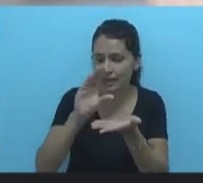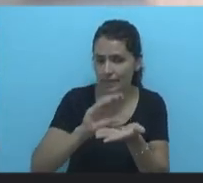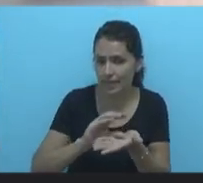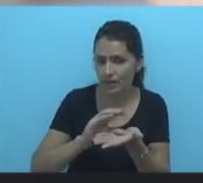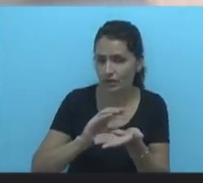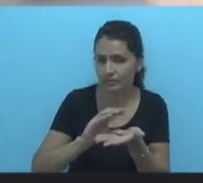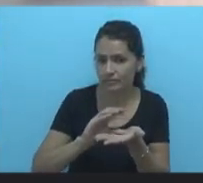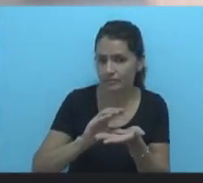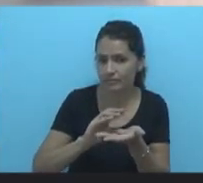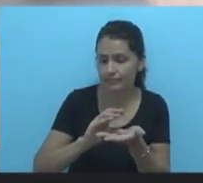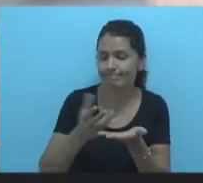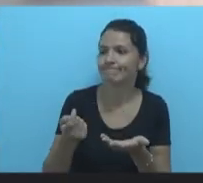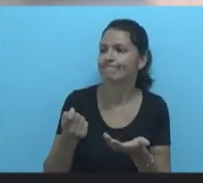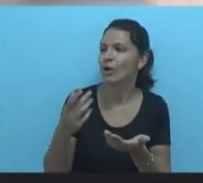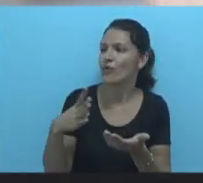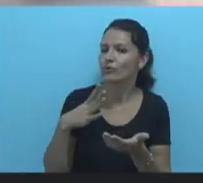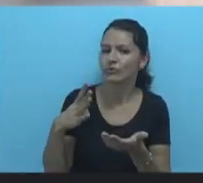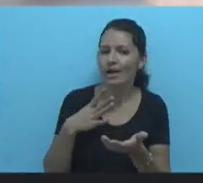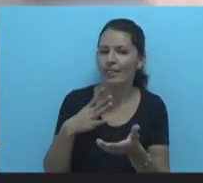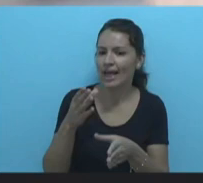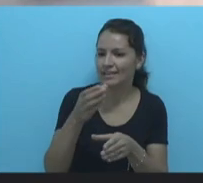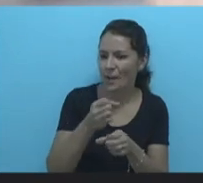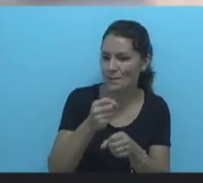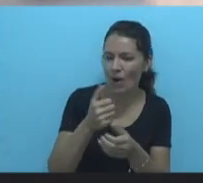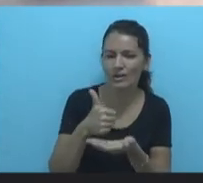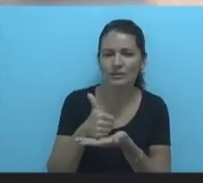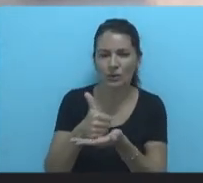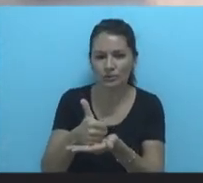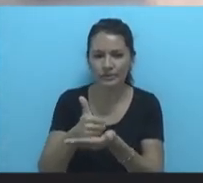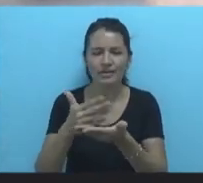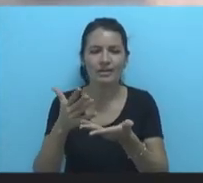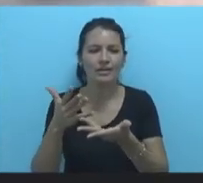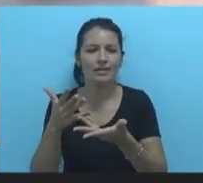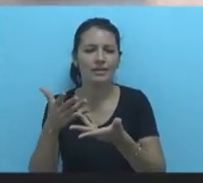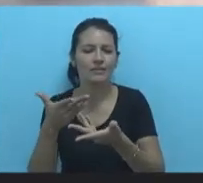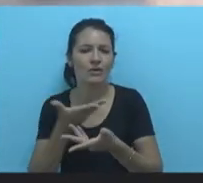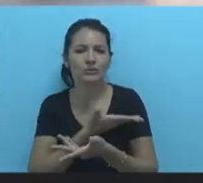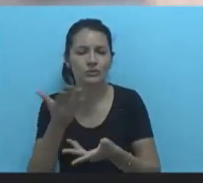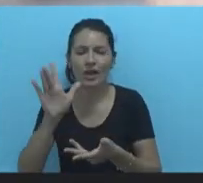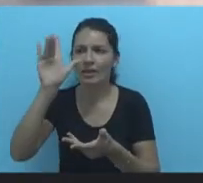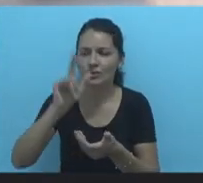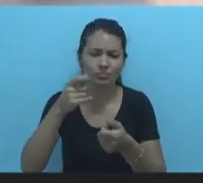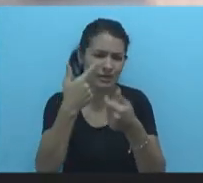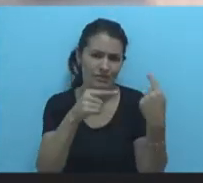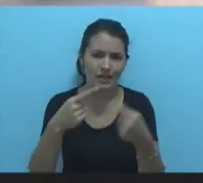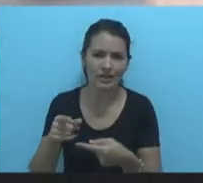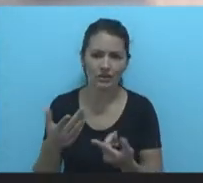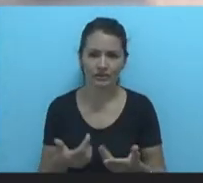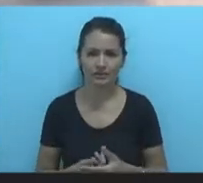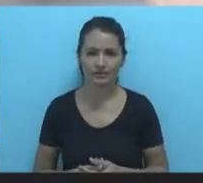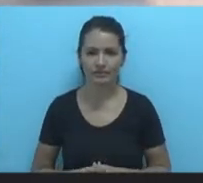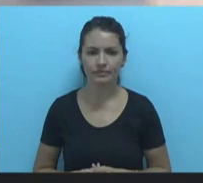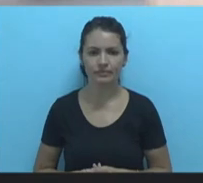dijeron, pero ahora mándenme para el transporte, ahora envíenme para el fondo de la tarifa federal eléctrica, social